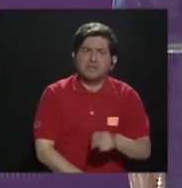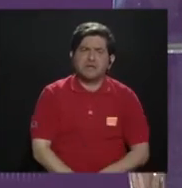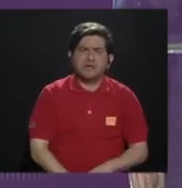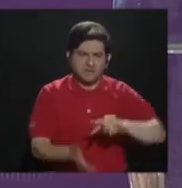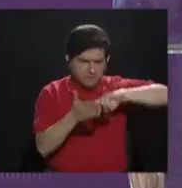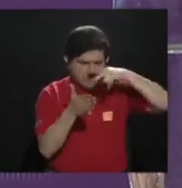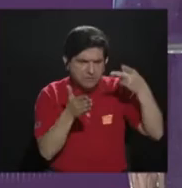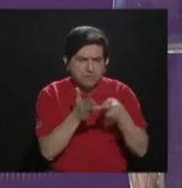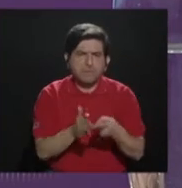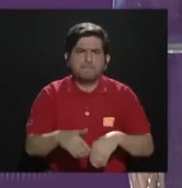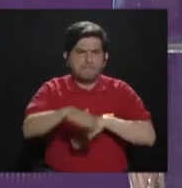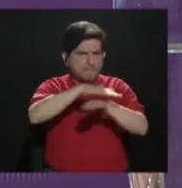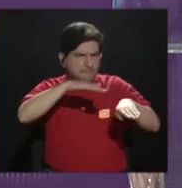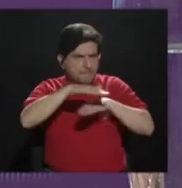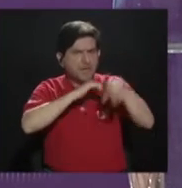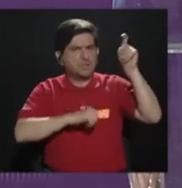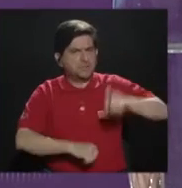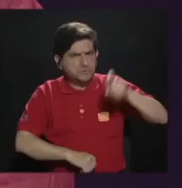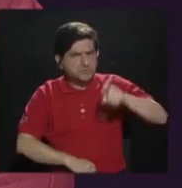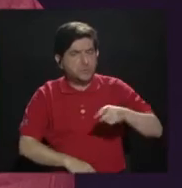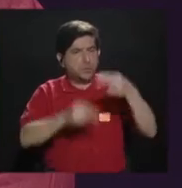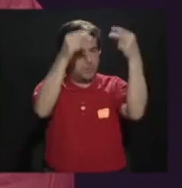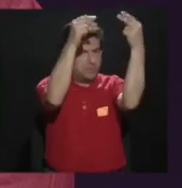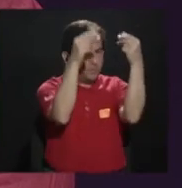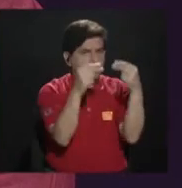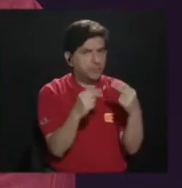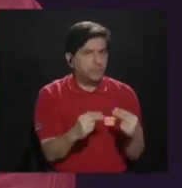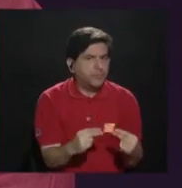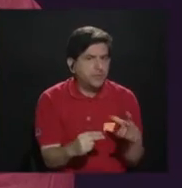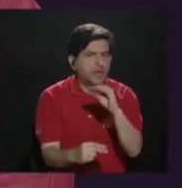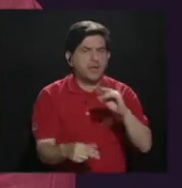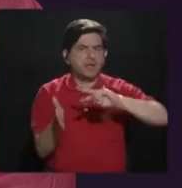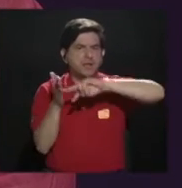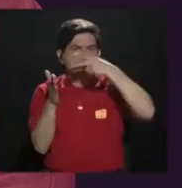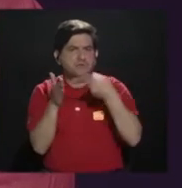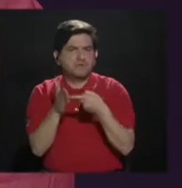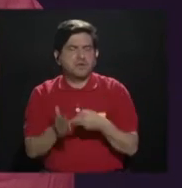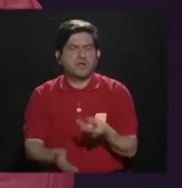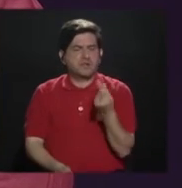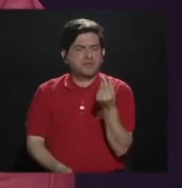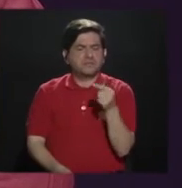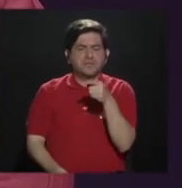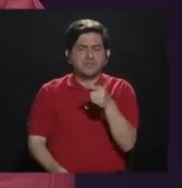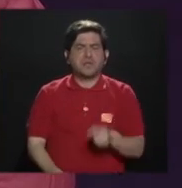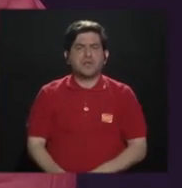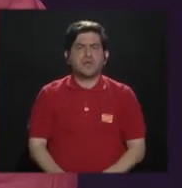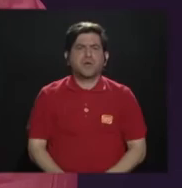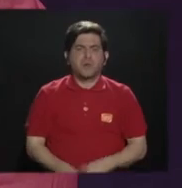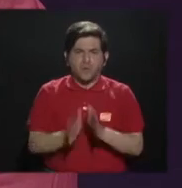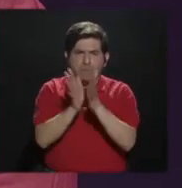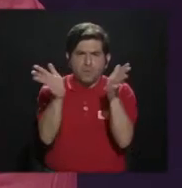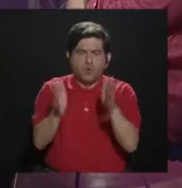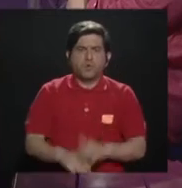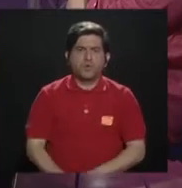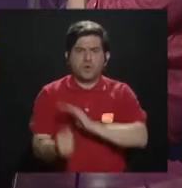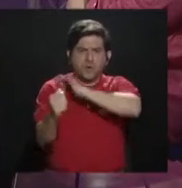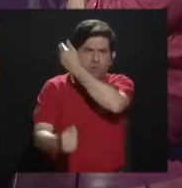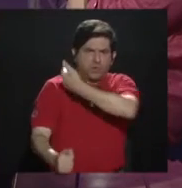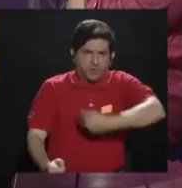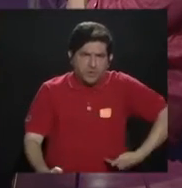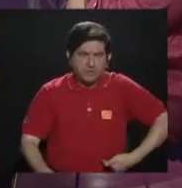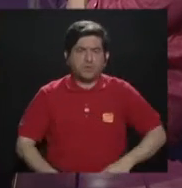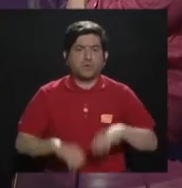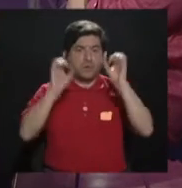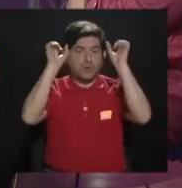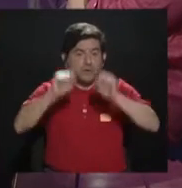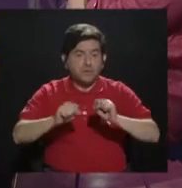definen cuestiones tan básicas como los presupuestos y la definición de los dineros públicos de los ejecutivos para justamente